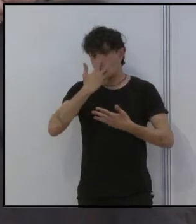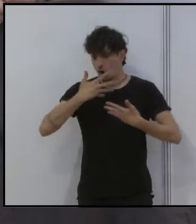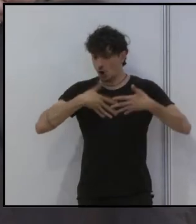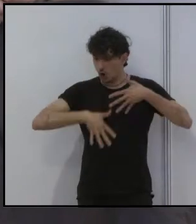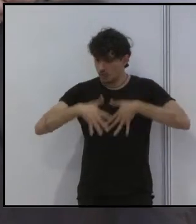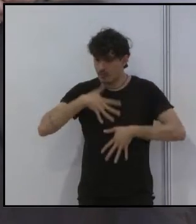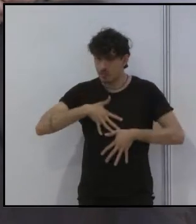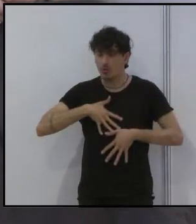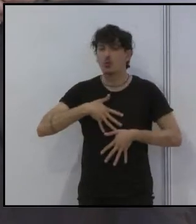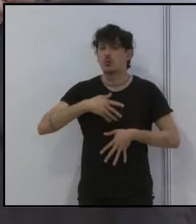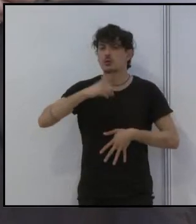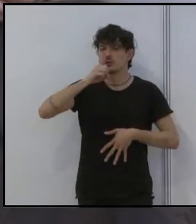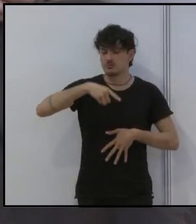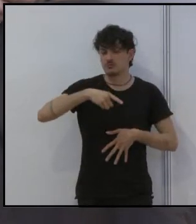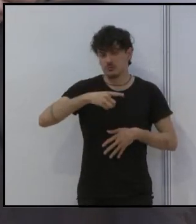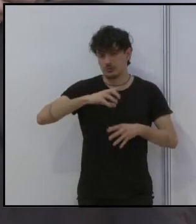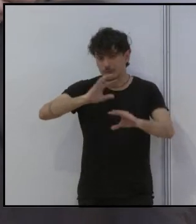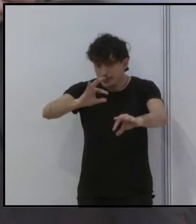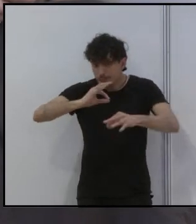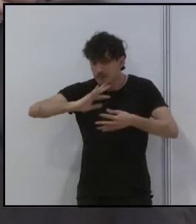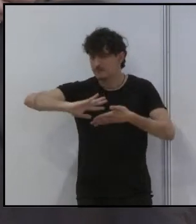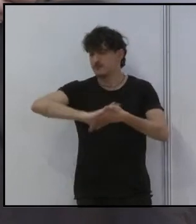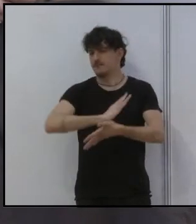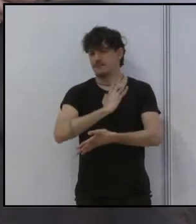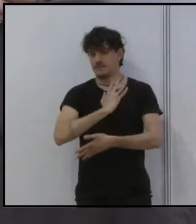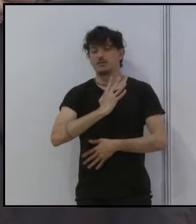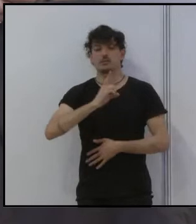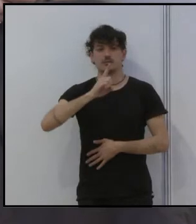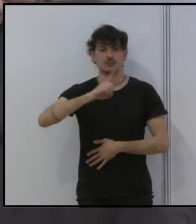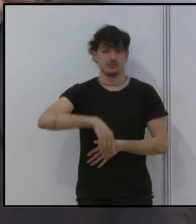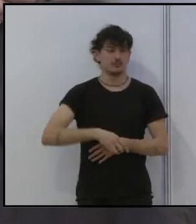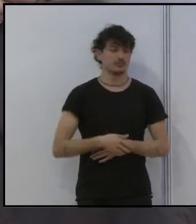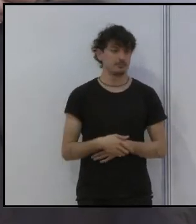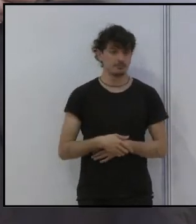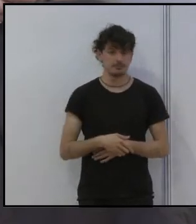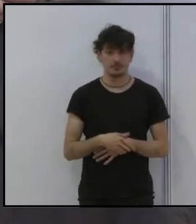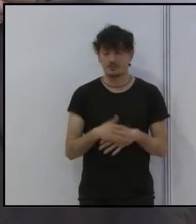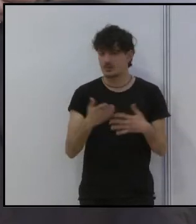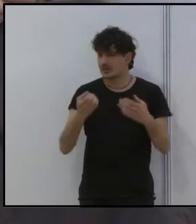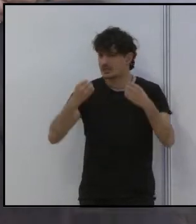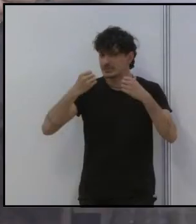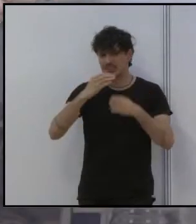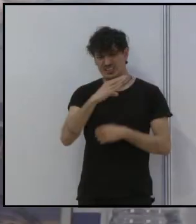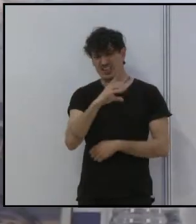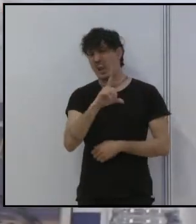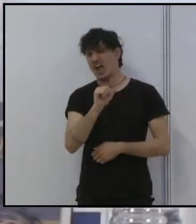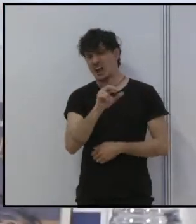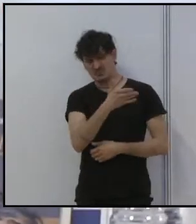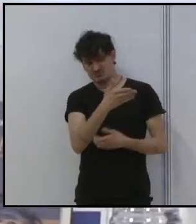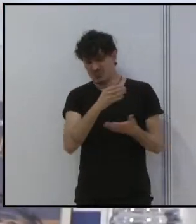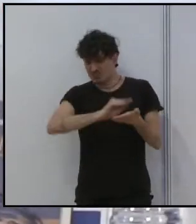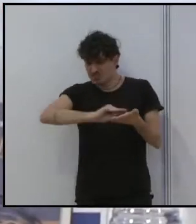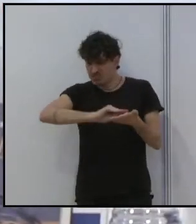todo de inspiración. Clara escribe ensayos de una